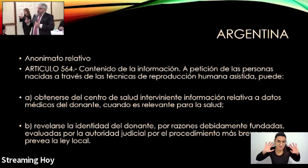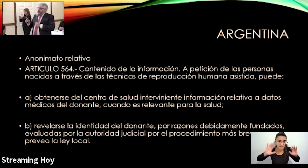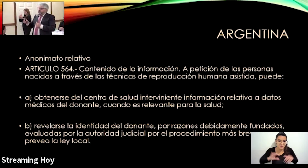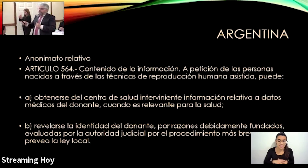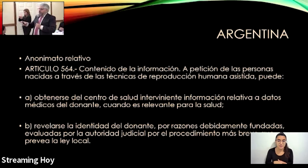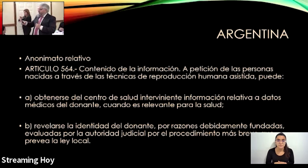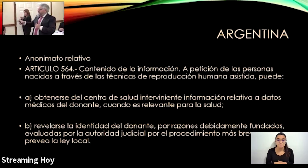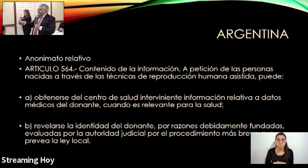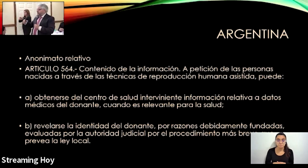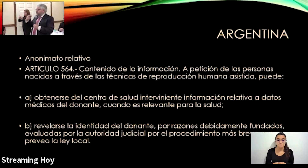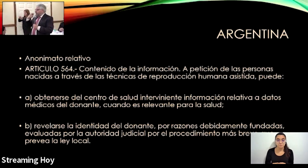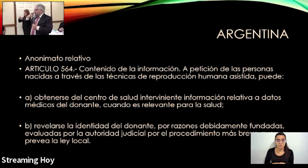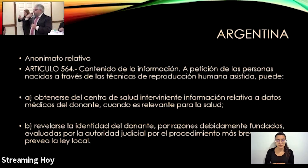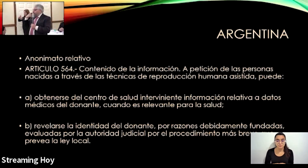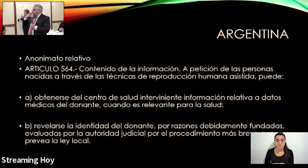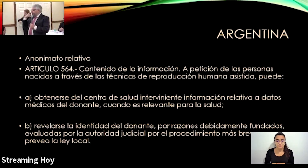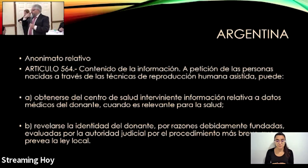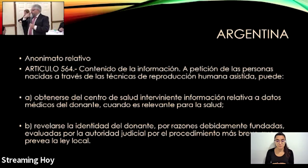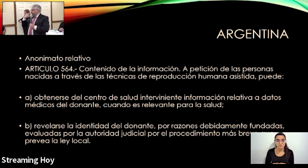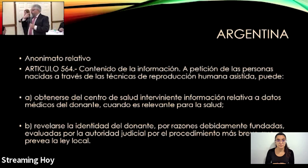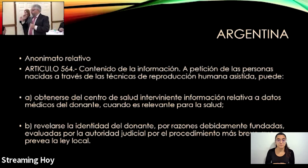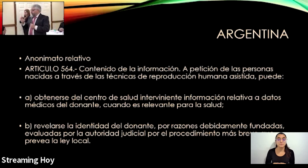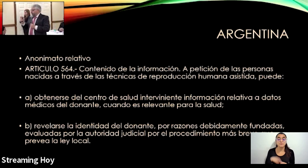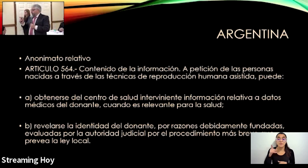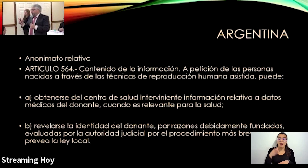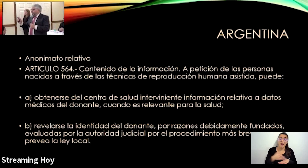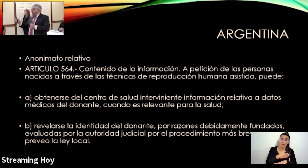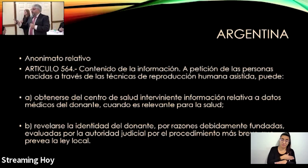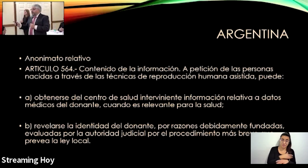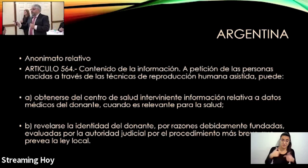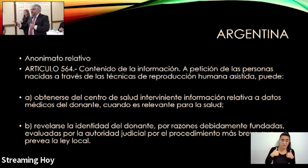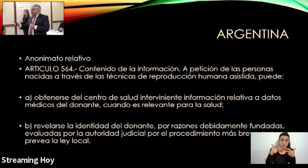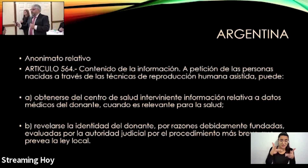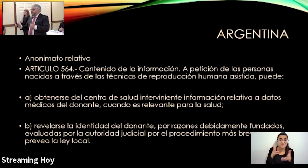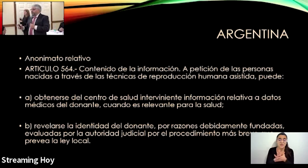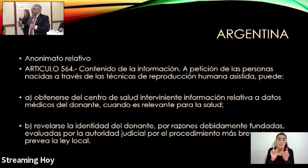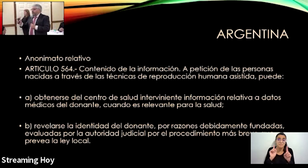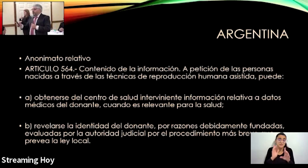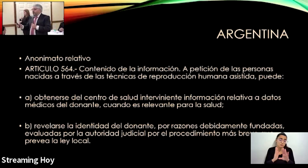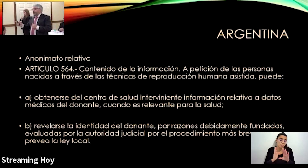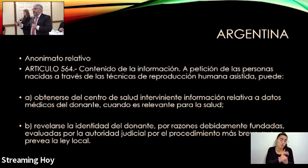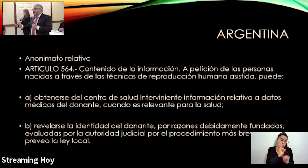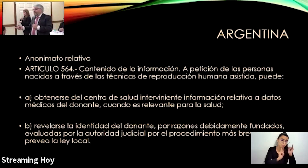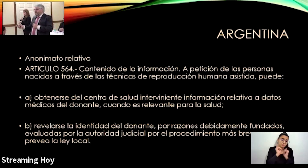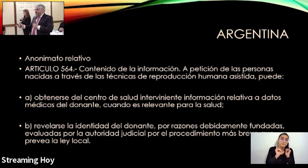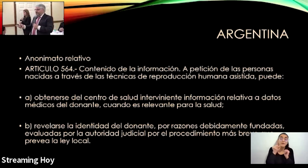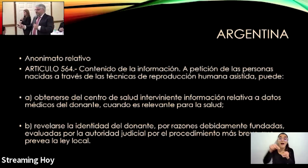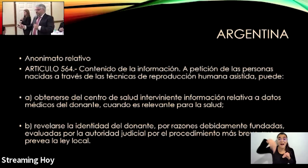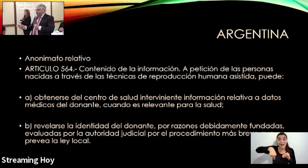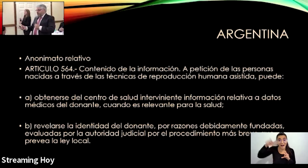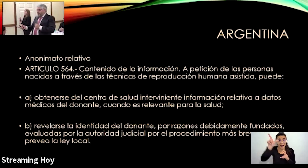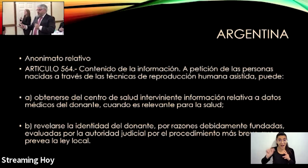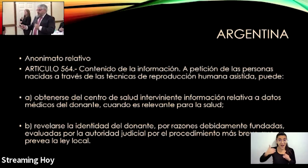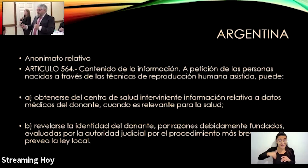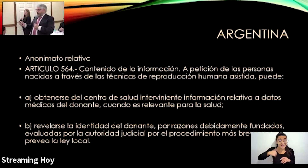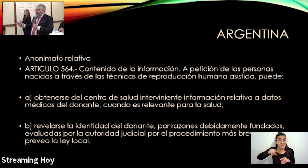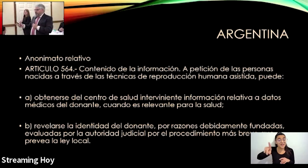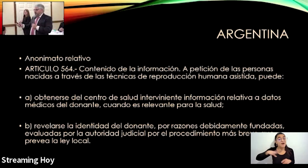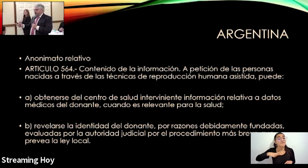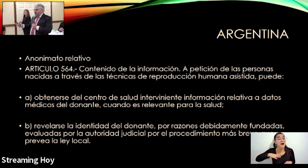claro. Bueno, como les adelantaba hace un ratito mientras hablábamos, en la Argentina quedó